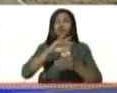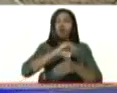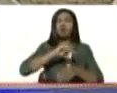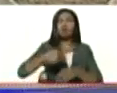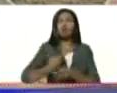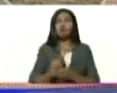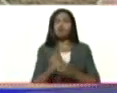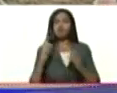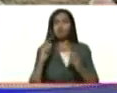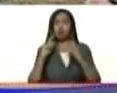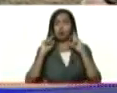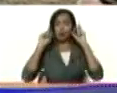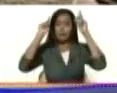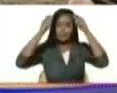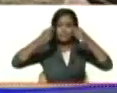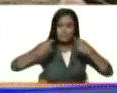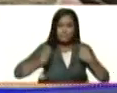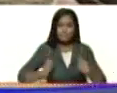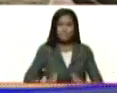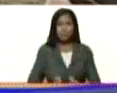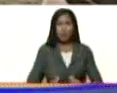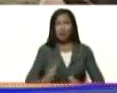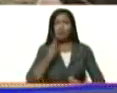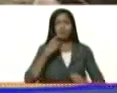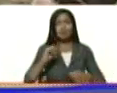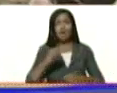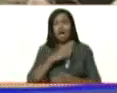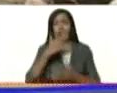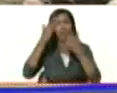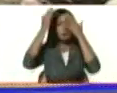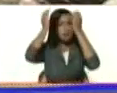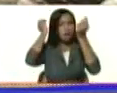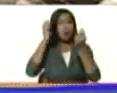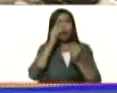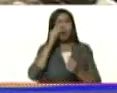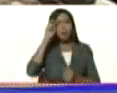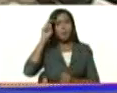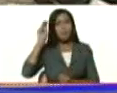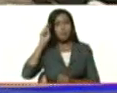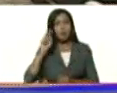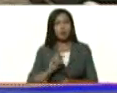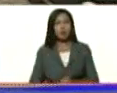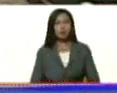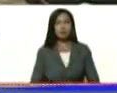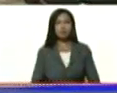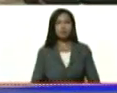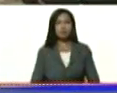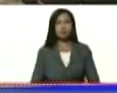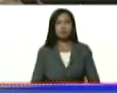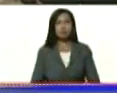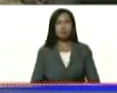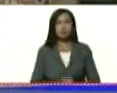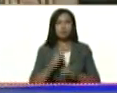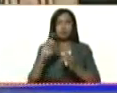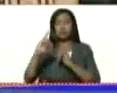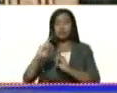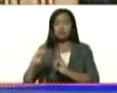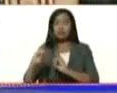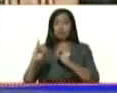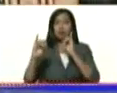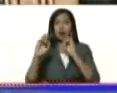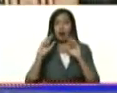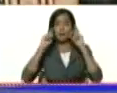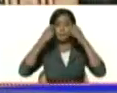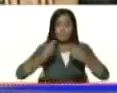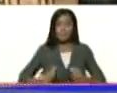esta condecoración, le dije al embajador Vladimir Zelensky: con esta condecoración vuelve en